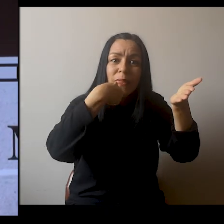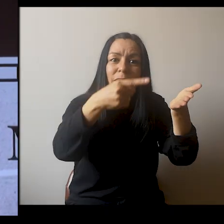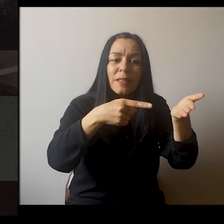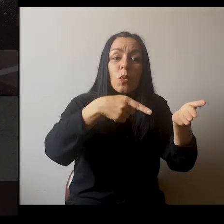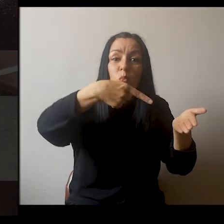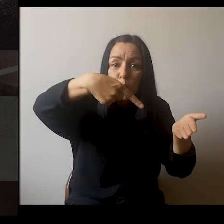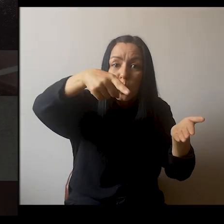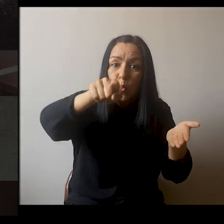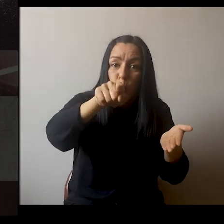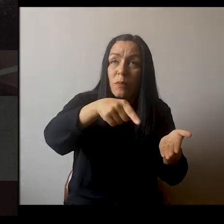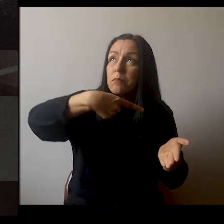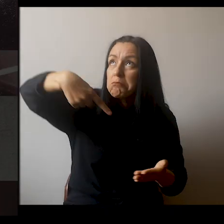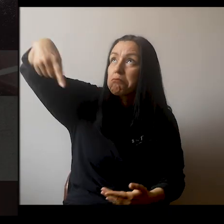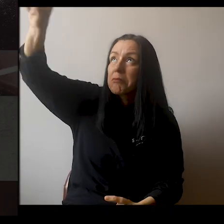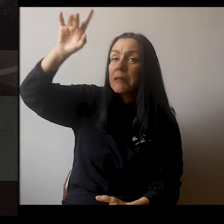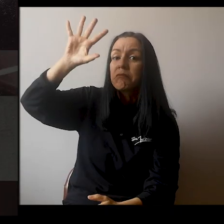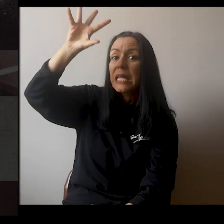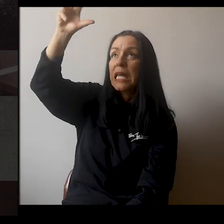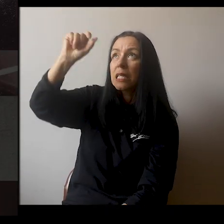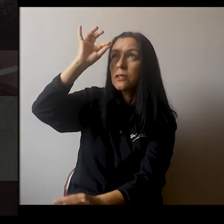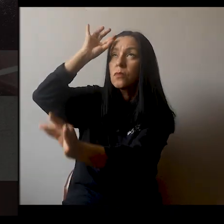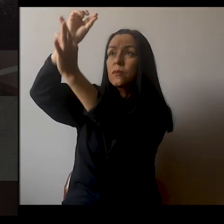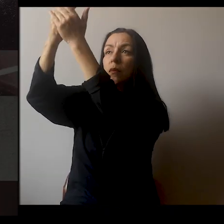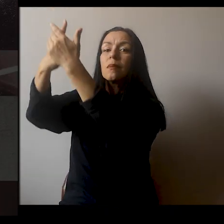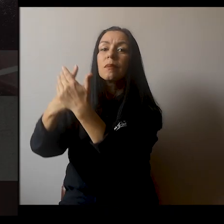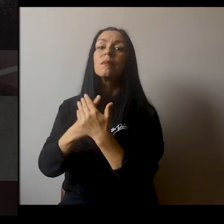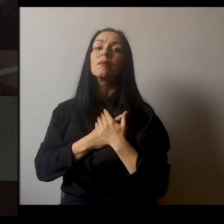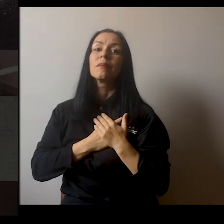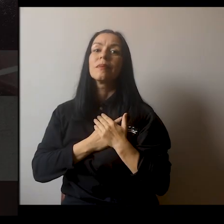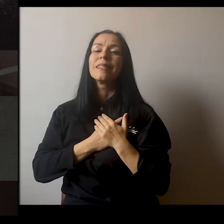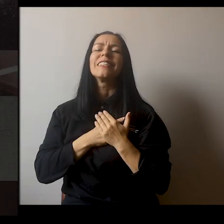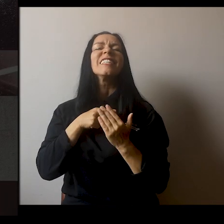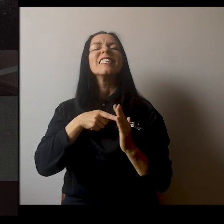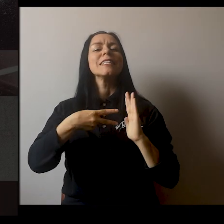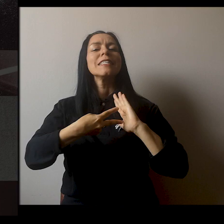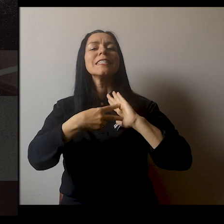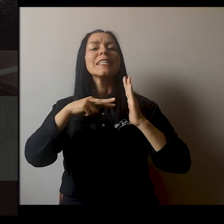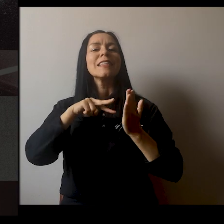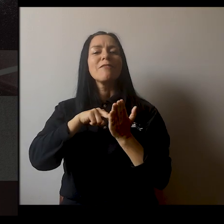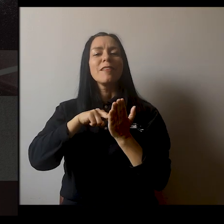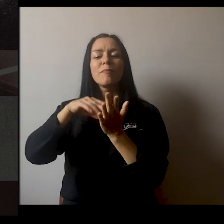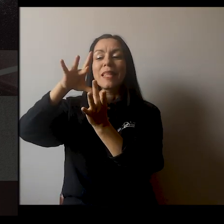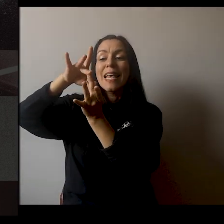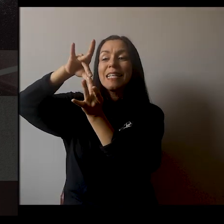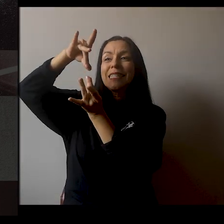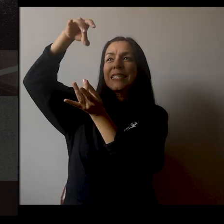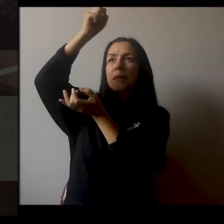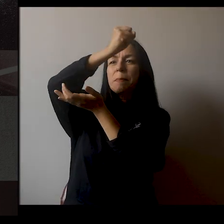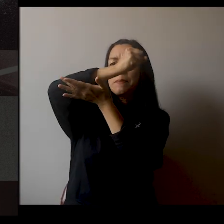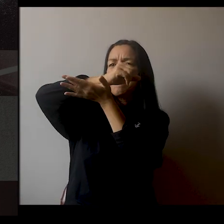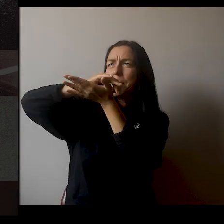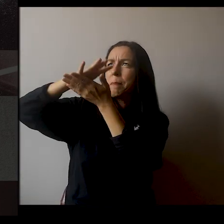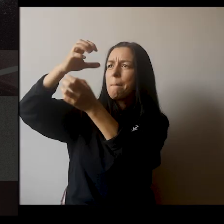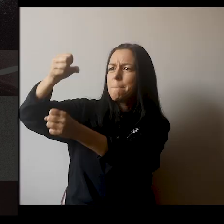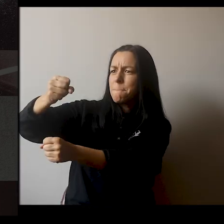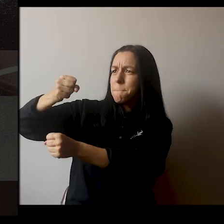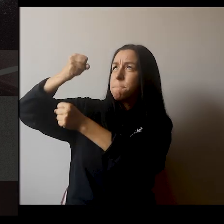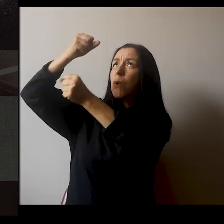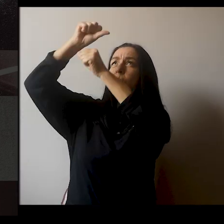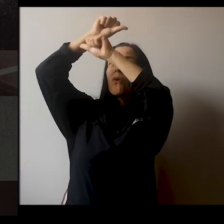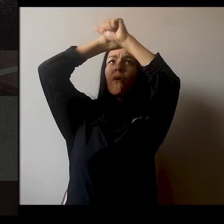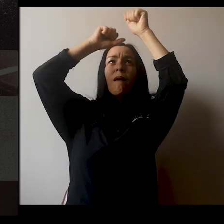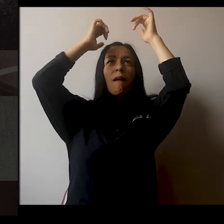porque ustedes pertenecen a Él, porque ustedes pertenecen a Cristo, el poder del Espíritu que